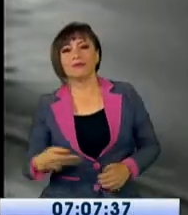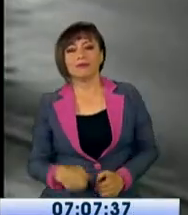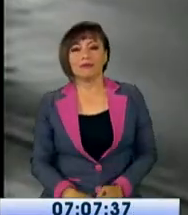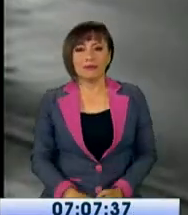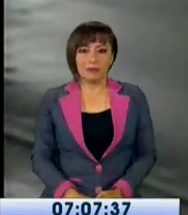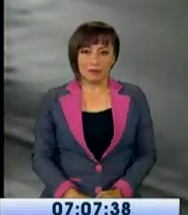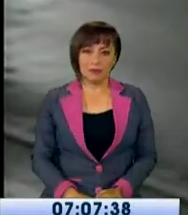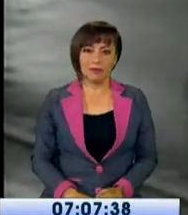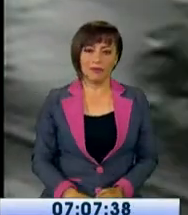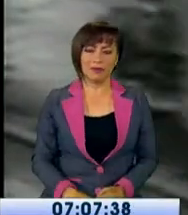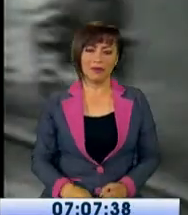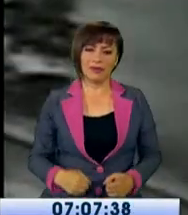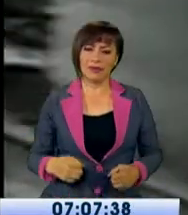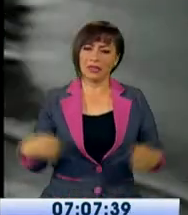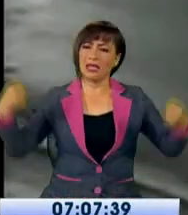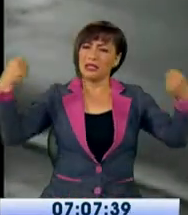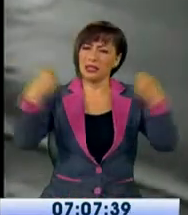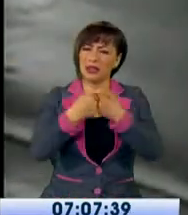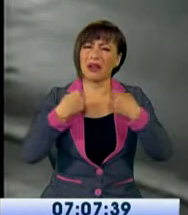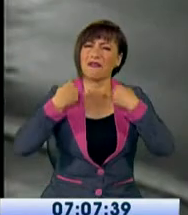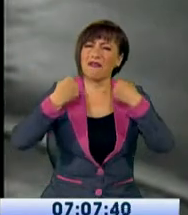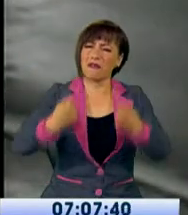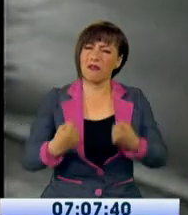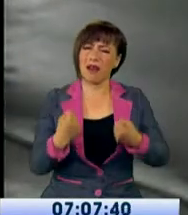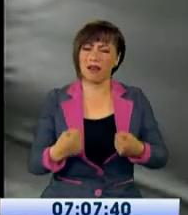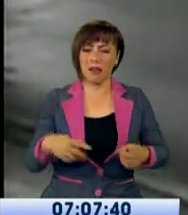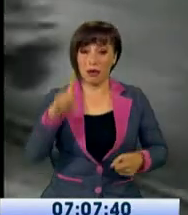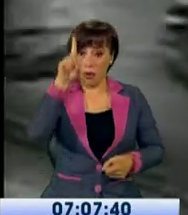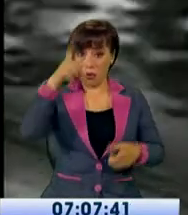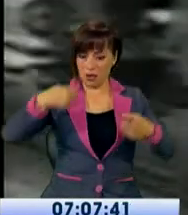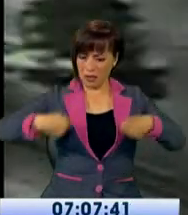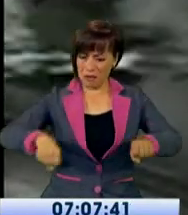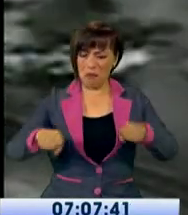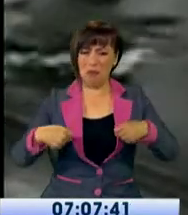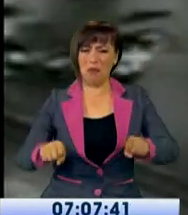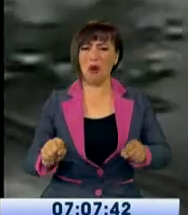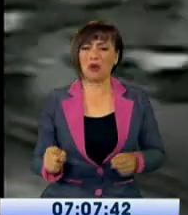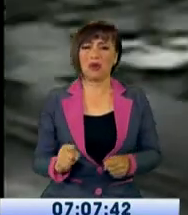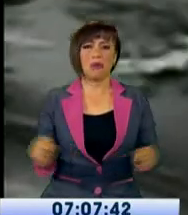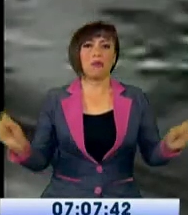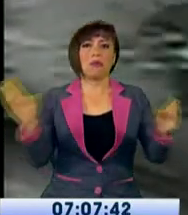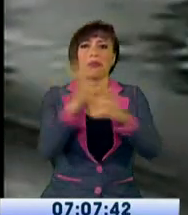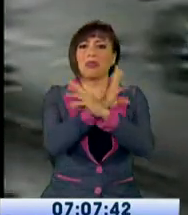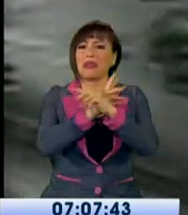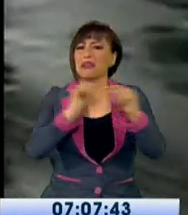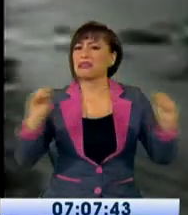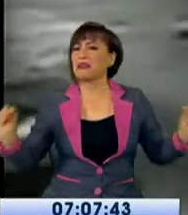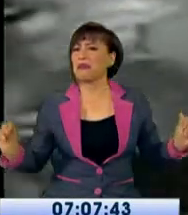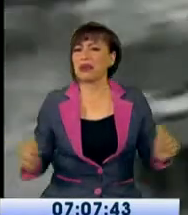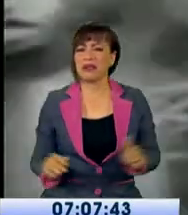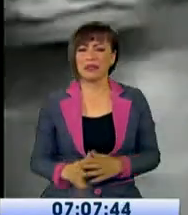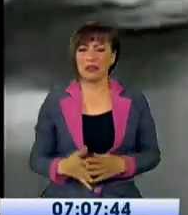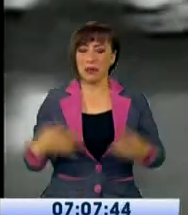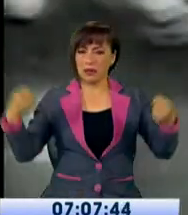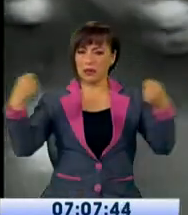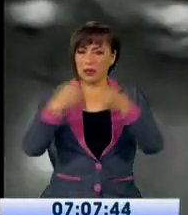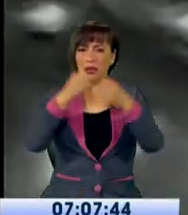La colisión fue tan fuerte que una de las motocicletas prácticamente se desintegró, producto del